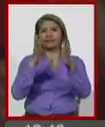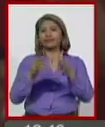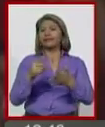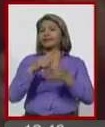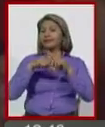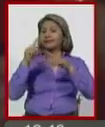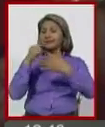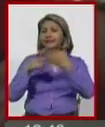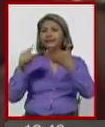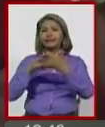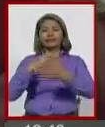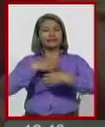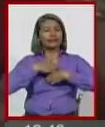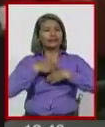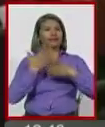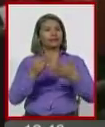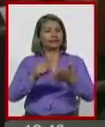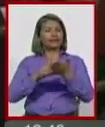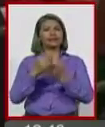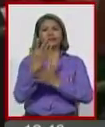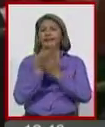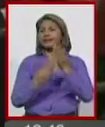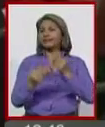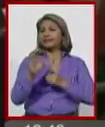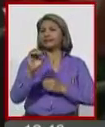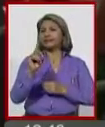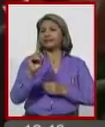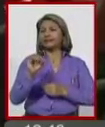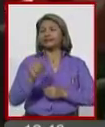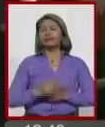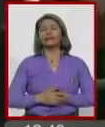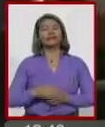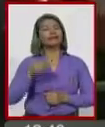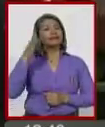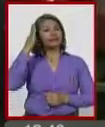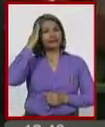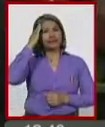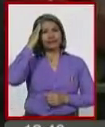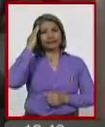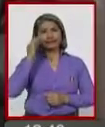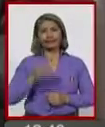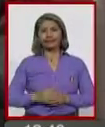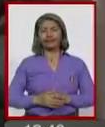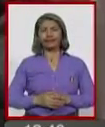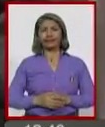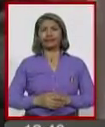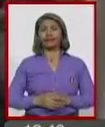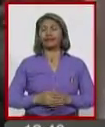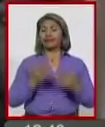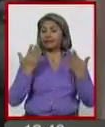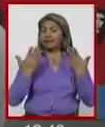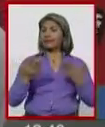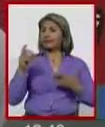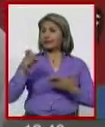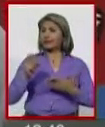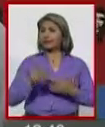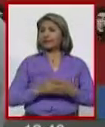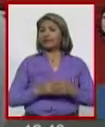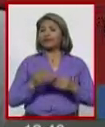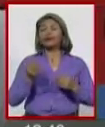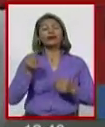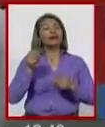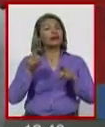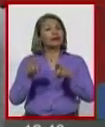embargo, criticó las movilizaciones que exigen la anulación total de esta norma. Hay que reconocer, hay que hacer una crítica, hay que hacer